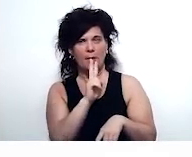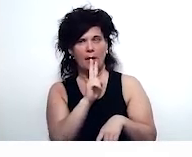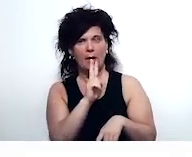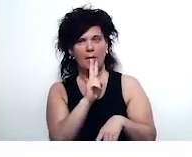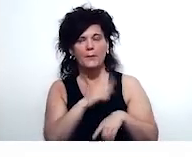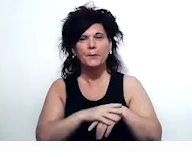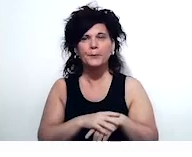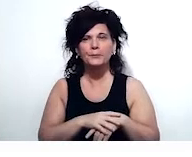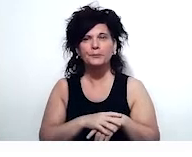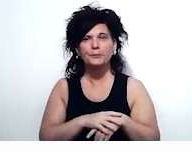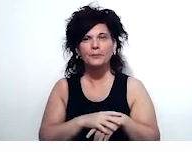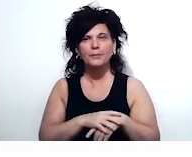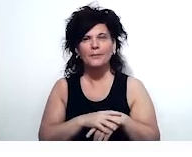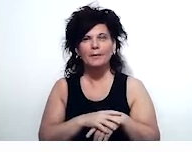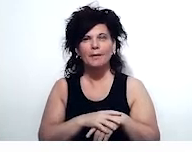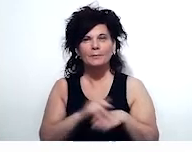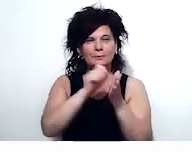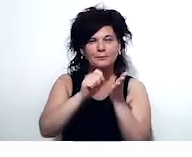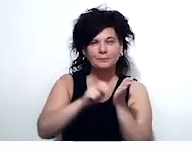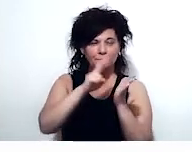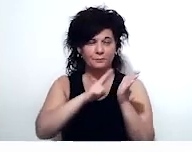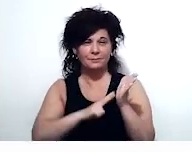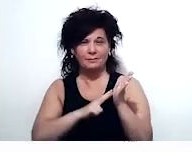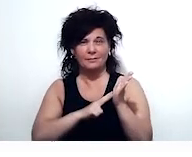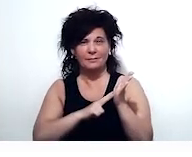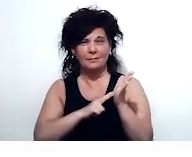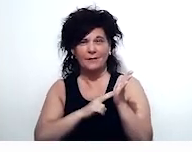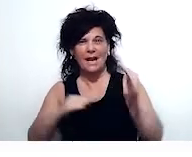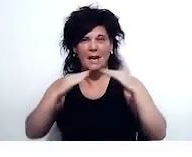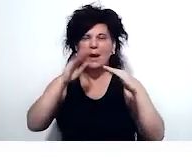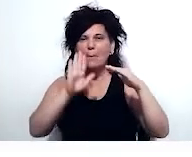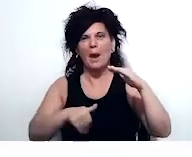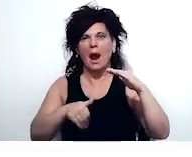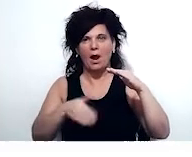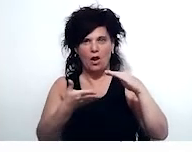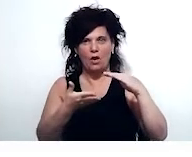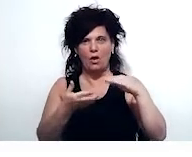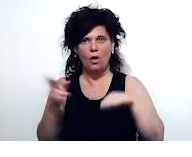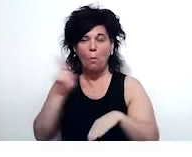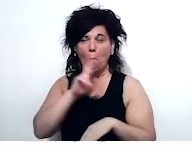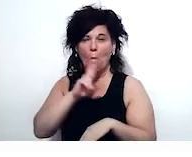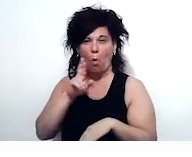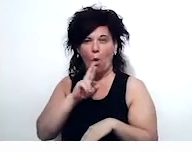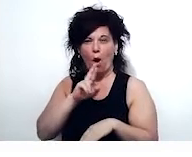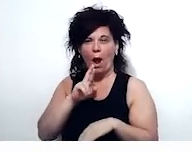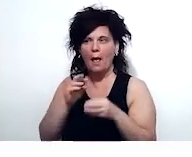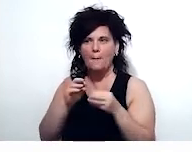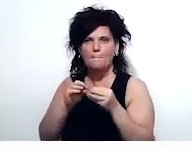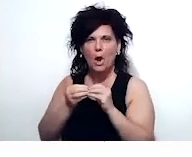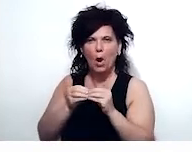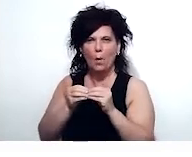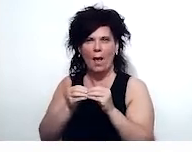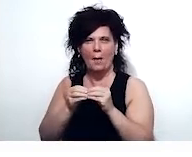Los bajos niveles de alfabetización y las habilidades digitales, las mujeres tienen problemas para